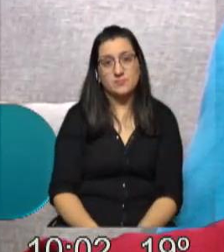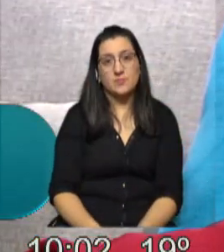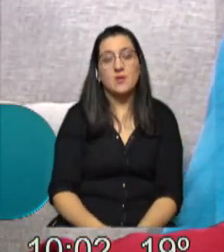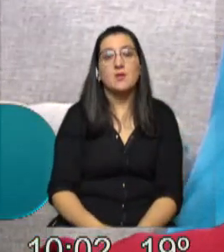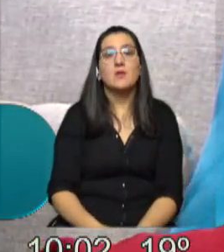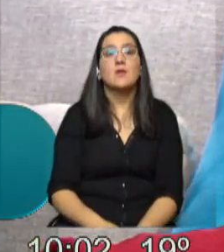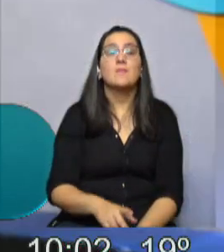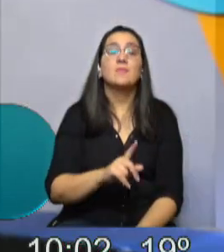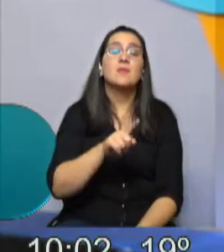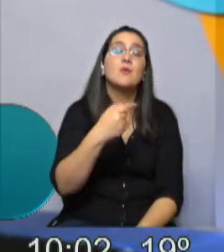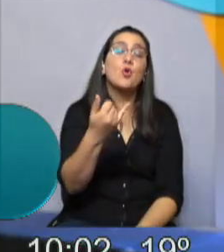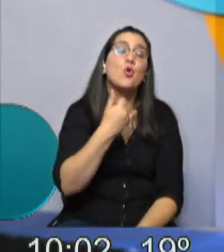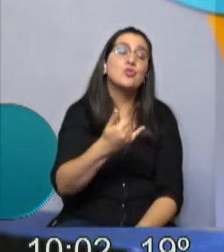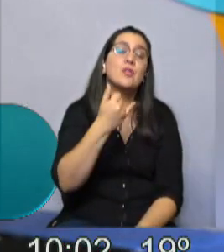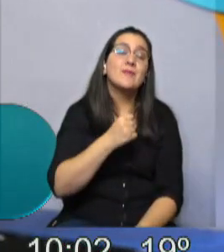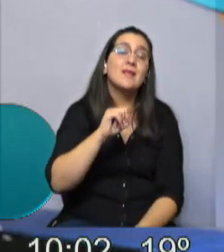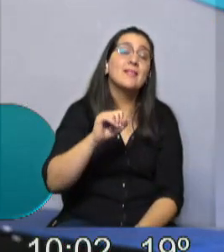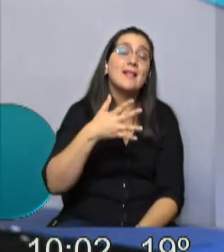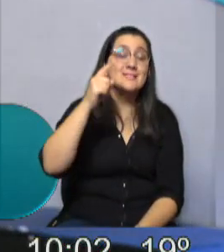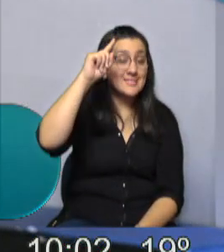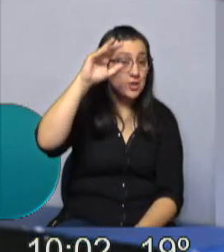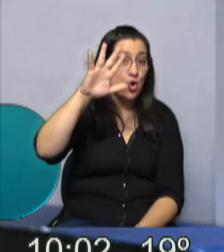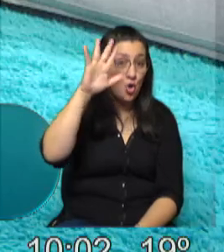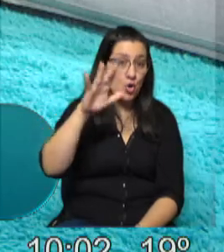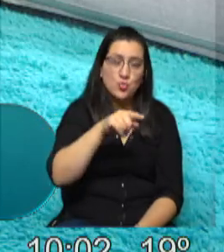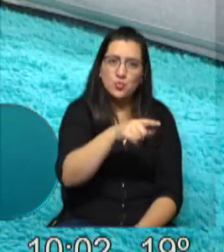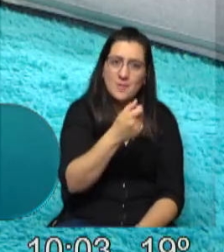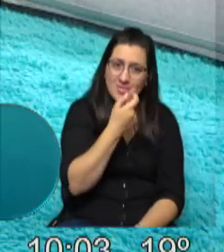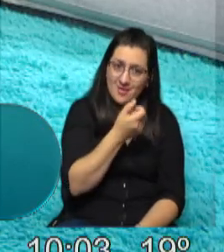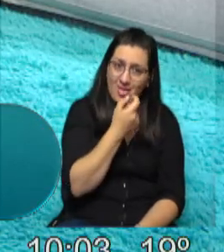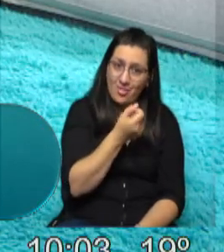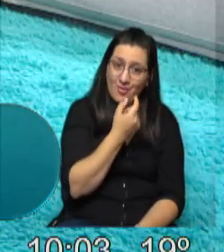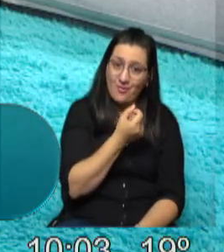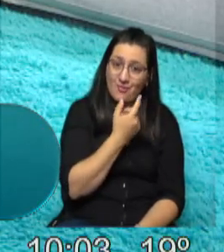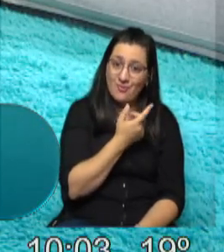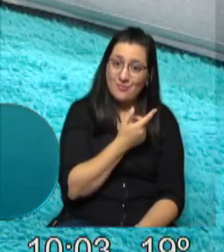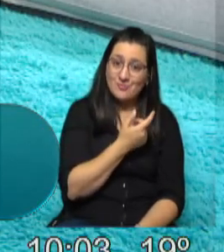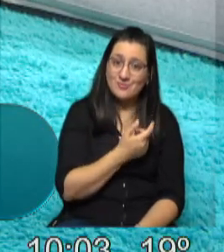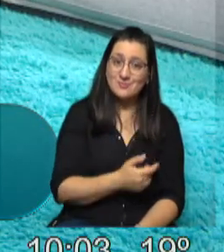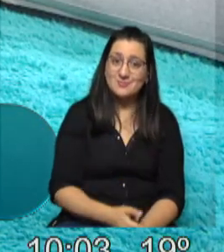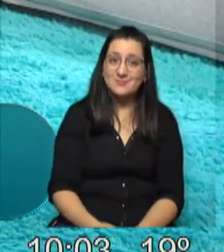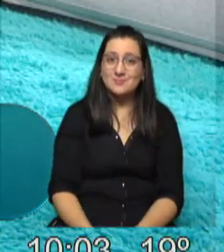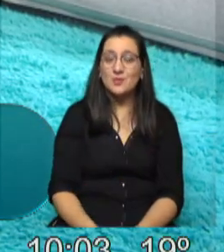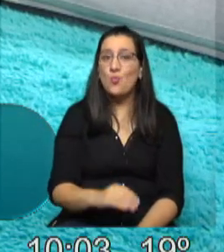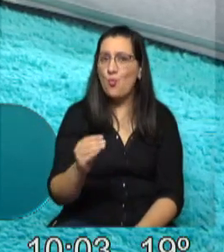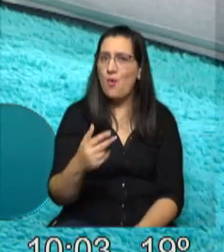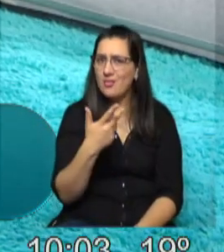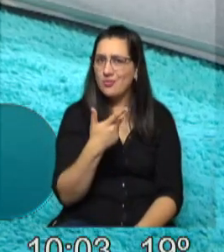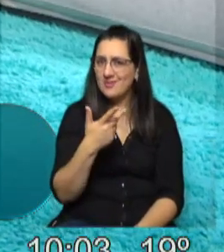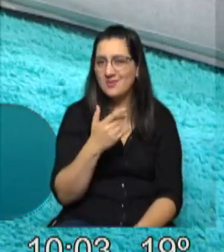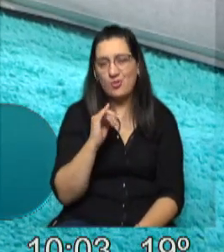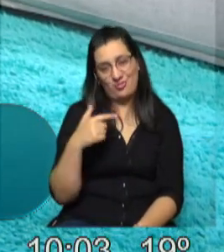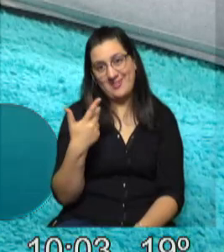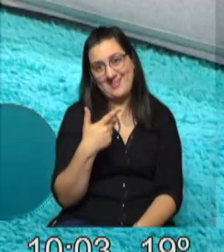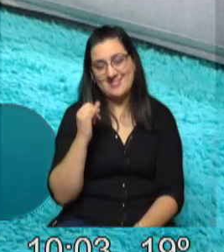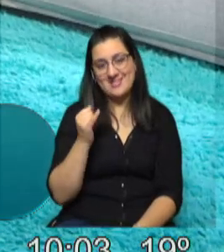sesión. Contame cómo te va la sesión y después. No. Estás medicado, ¿no? Estoy medicado. ¿Quién de todos estoy nosotros? Los tres.